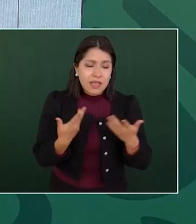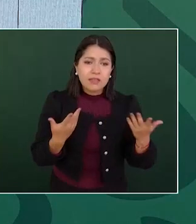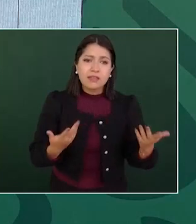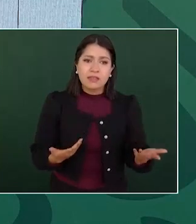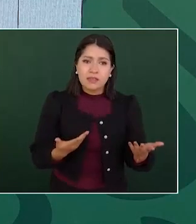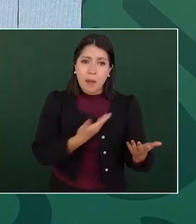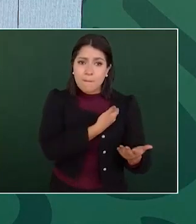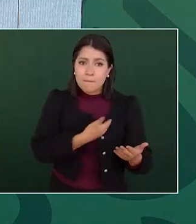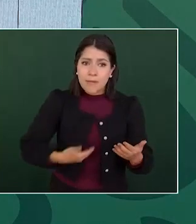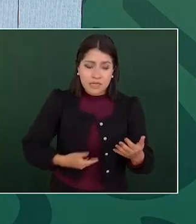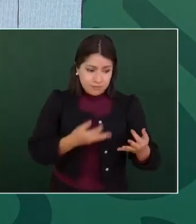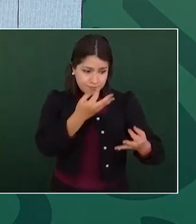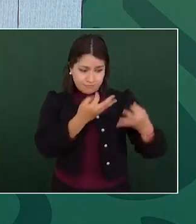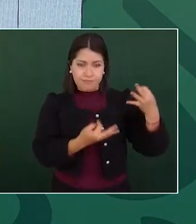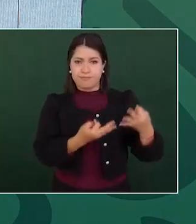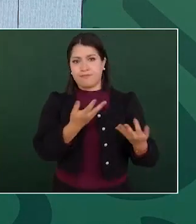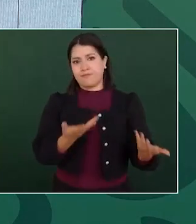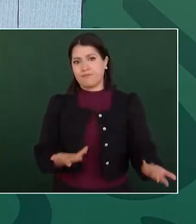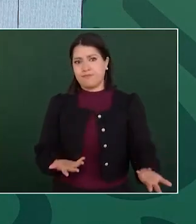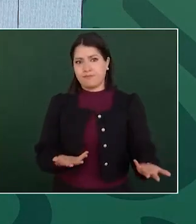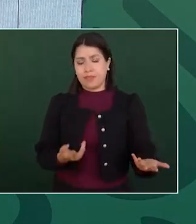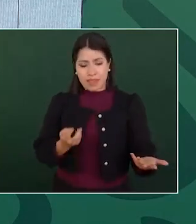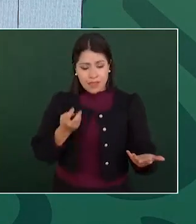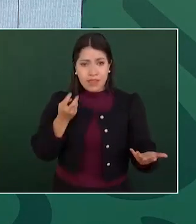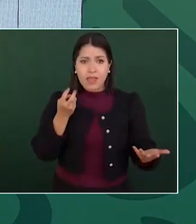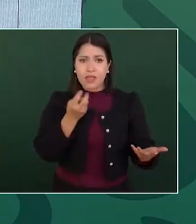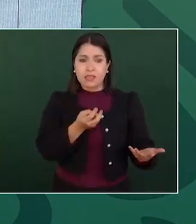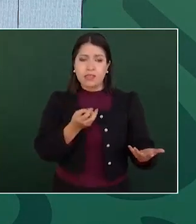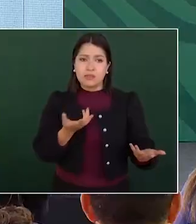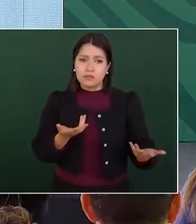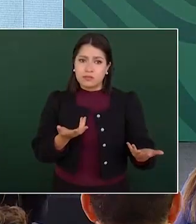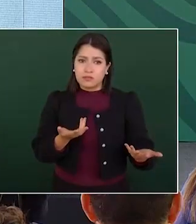Eso no es de